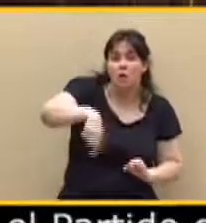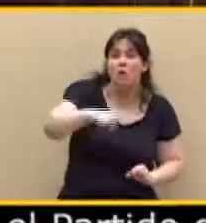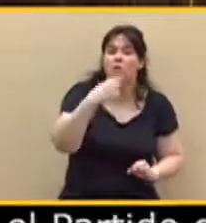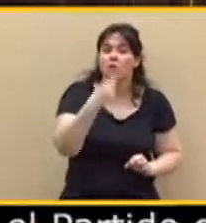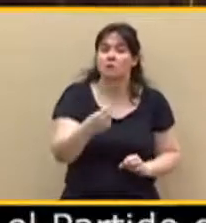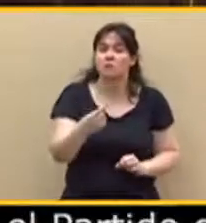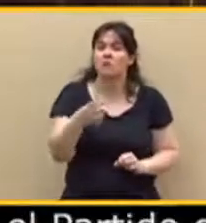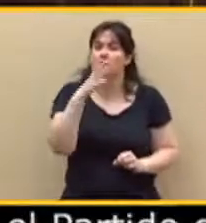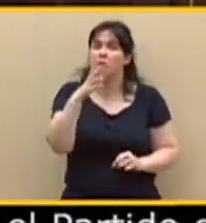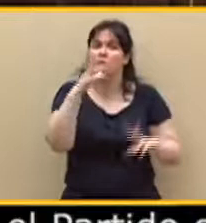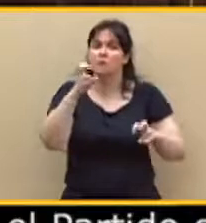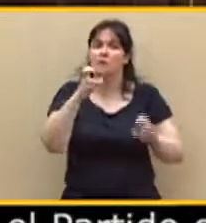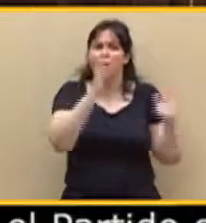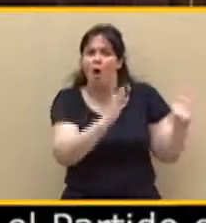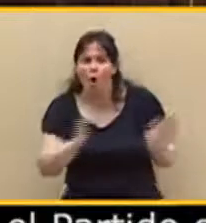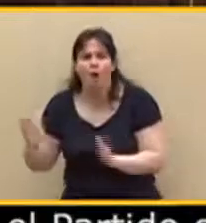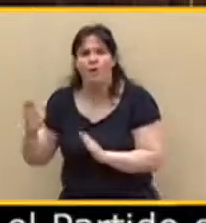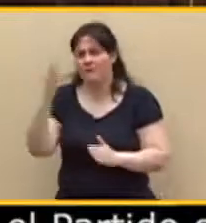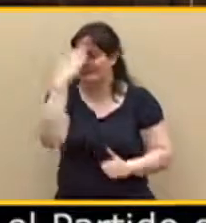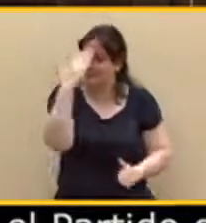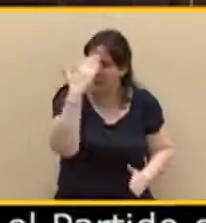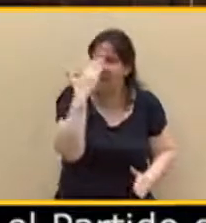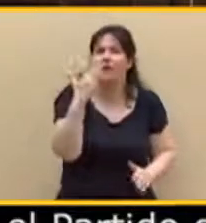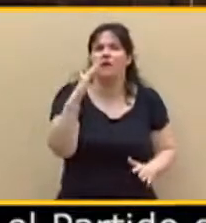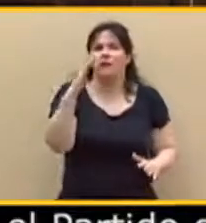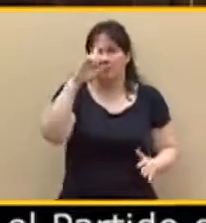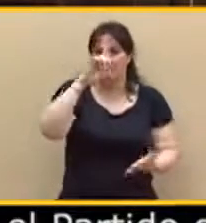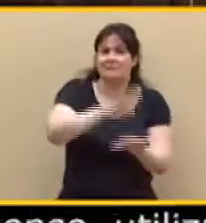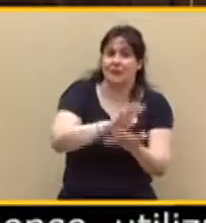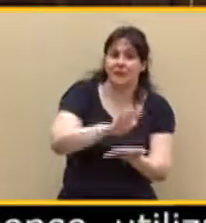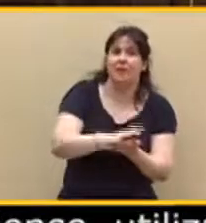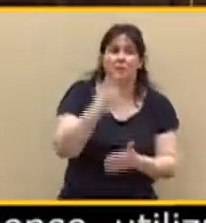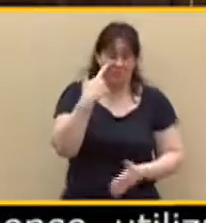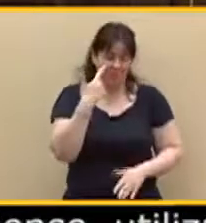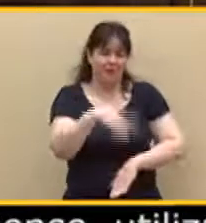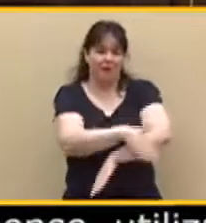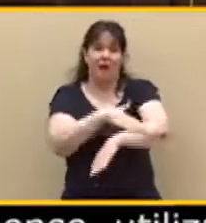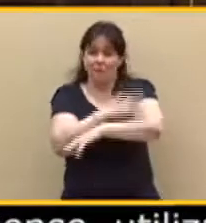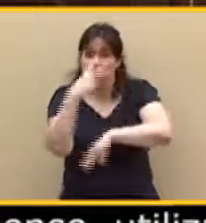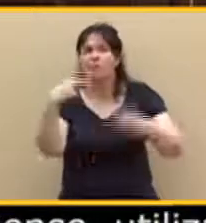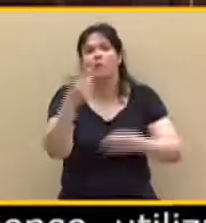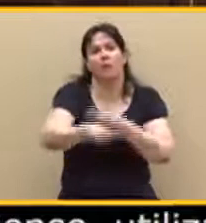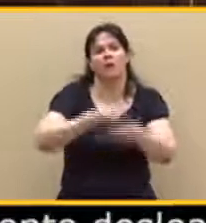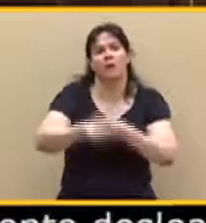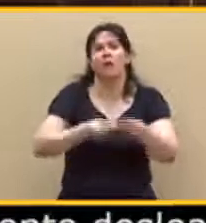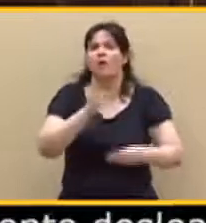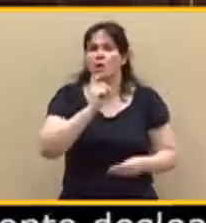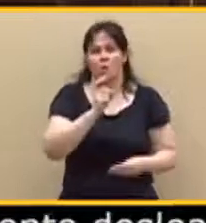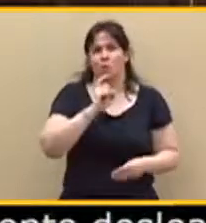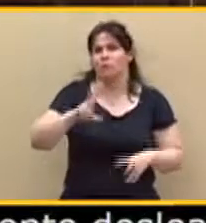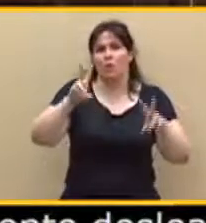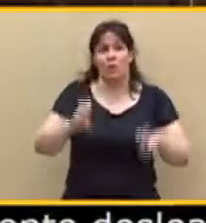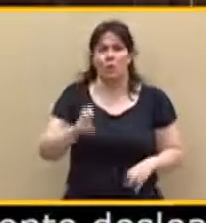sensatez, de la serenidad. Pero fíjense, utilizan la administración pública de forma completamente desleal para adjudicar obra pública